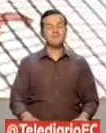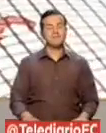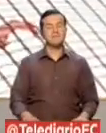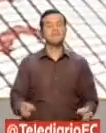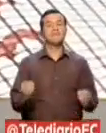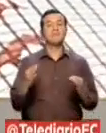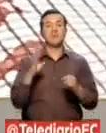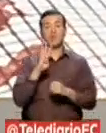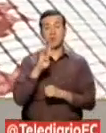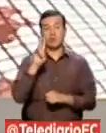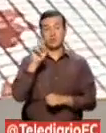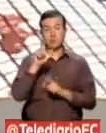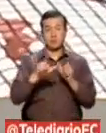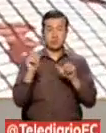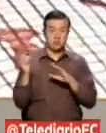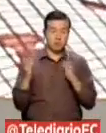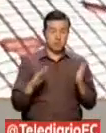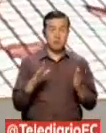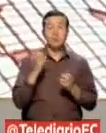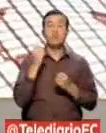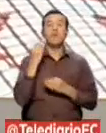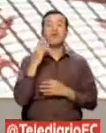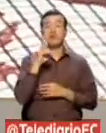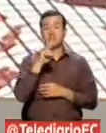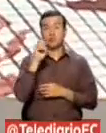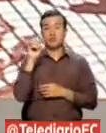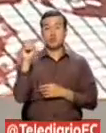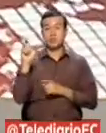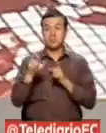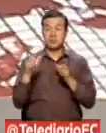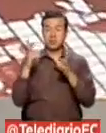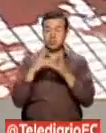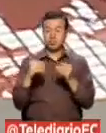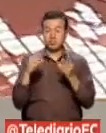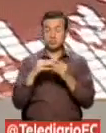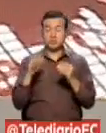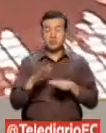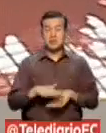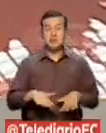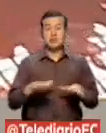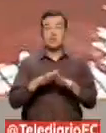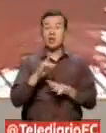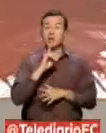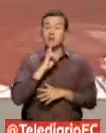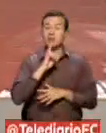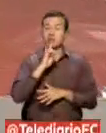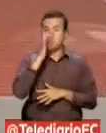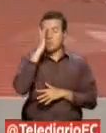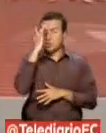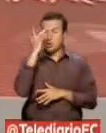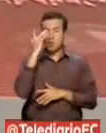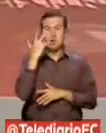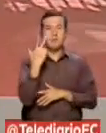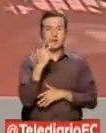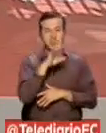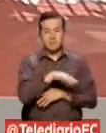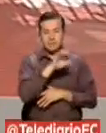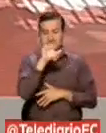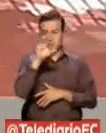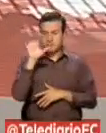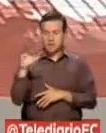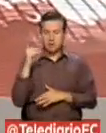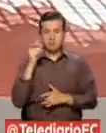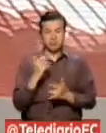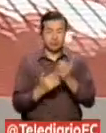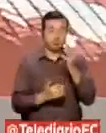Ascienden a 42 los muertos y hay más de 200 personas desaparecidas en California como resultado de los tres incendios que afectan la región